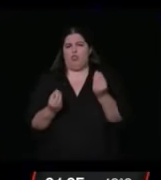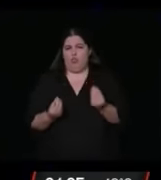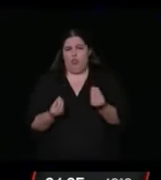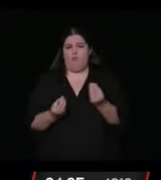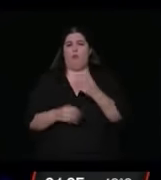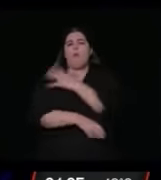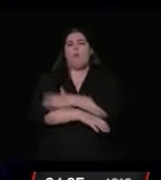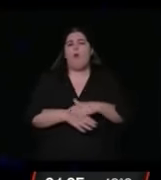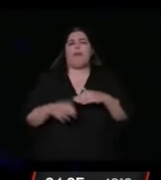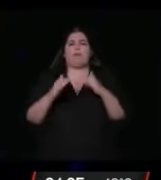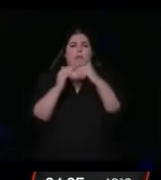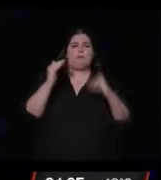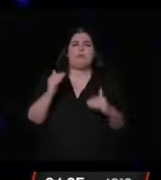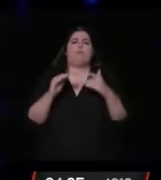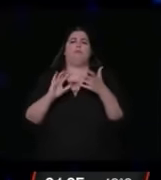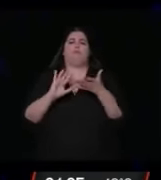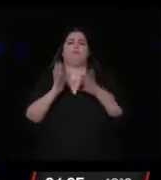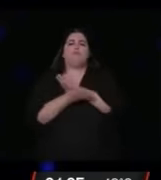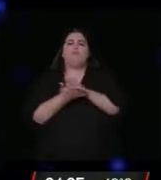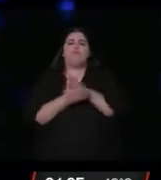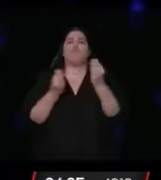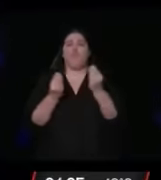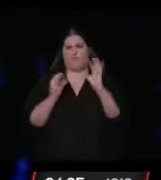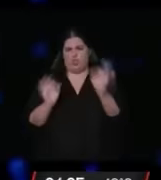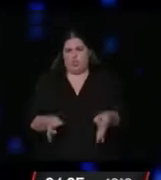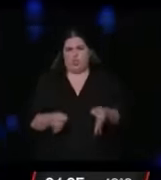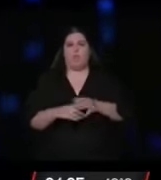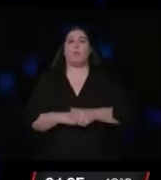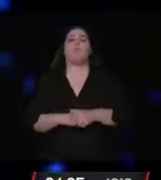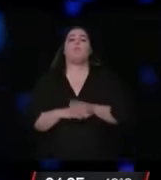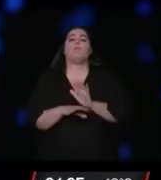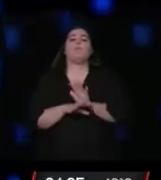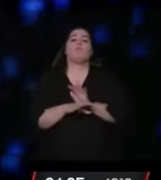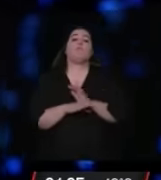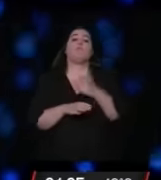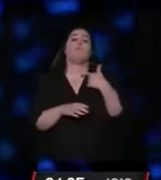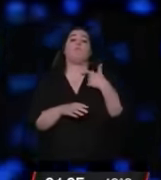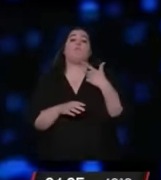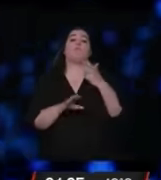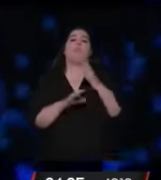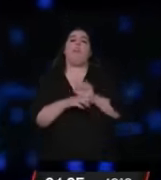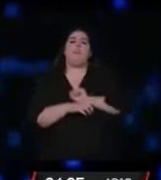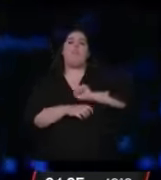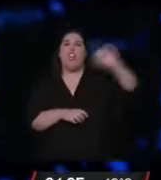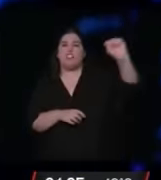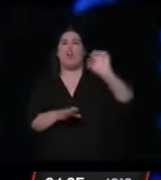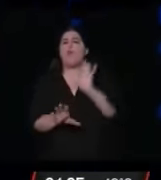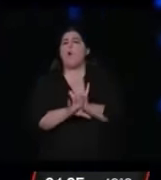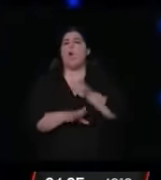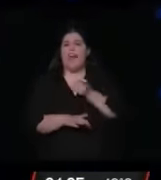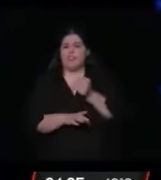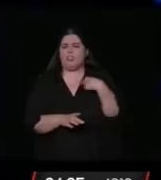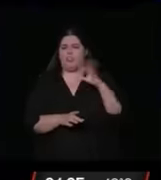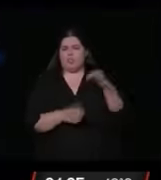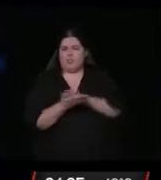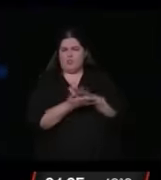con la indigencia y, sobre todas las cosas, sé cómo exterminar de una vez por todas el cáncer de la inflación. Al